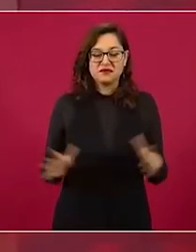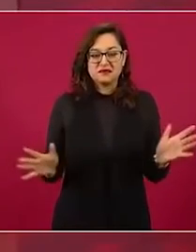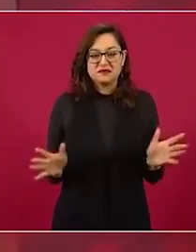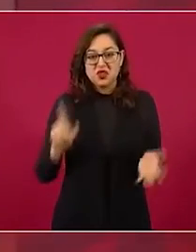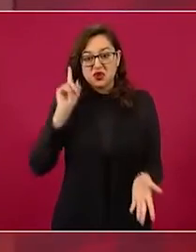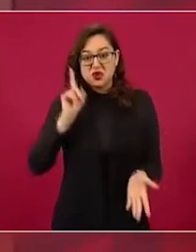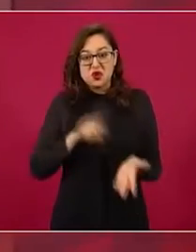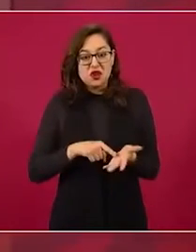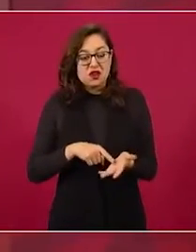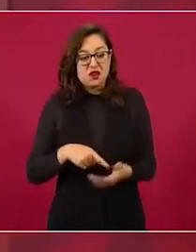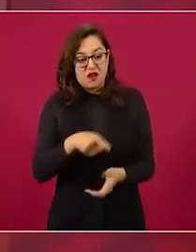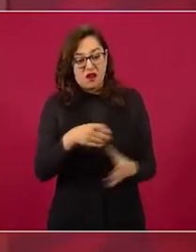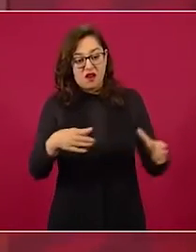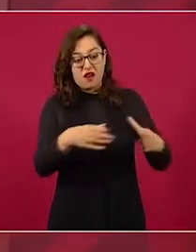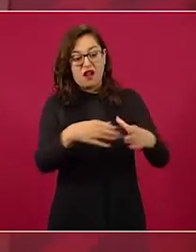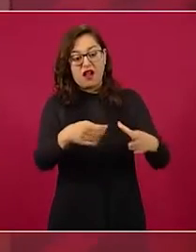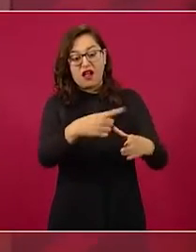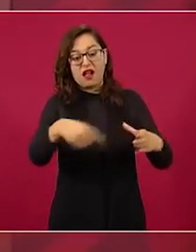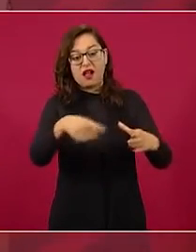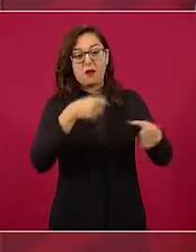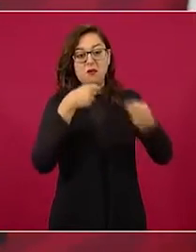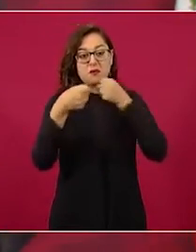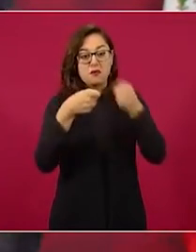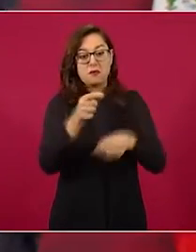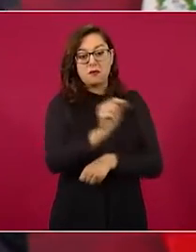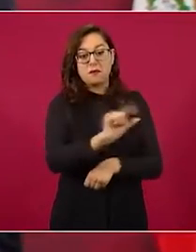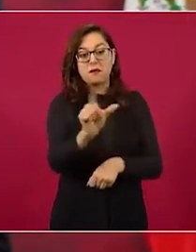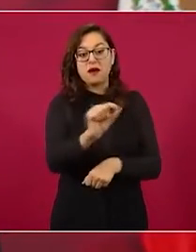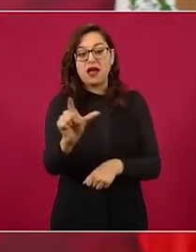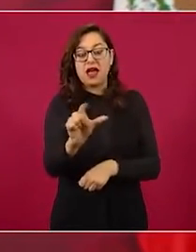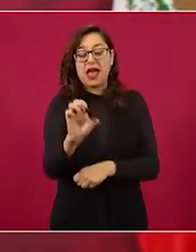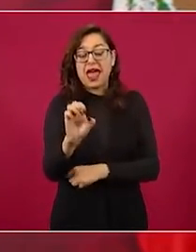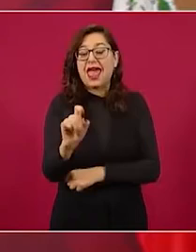Ellos deberían de informar cuánto ganan.